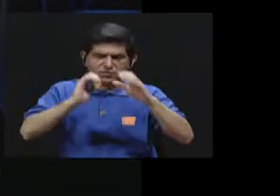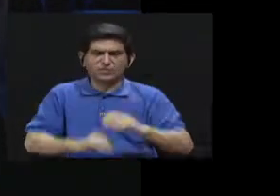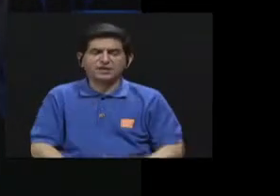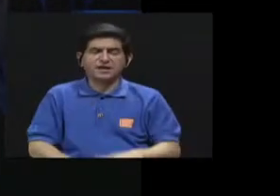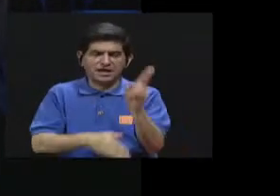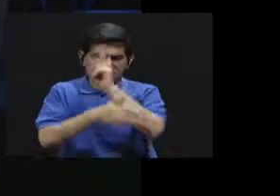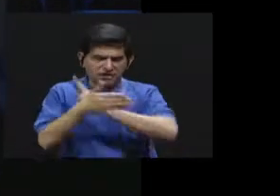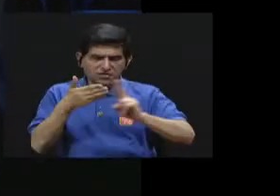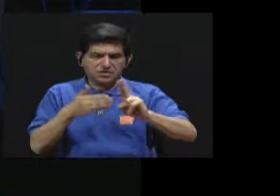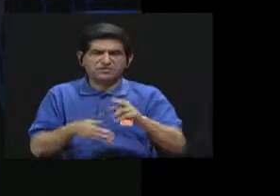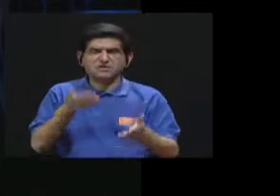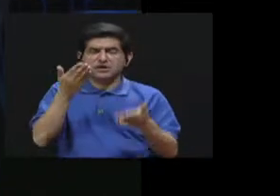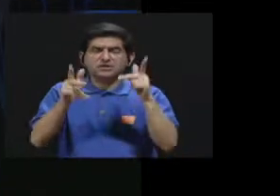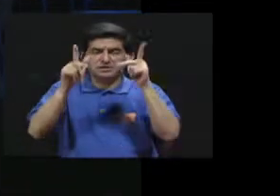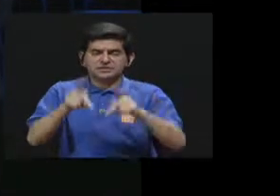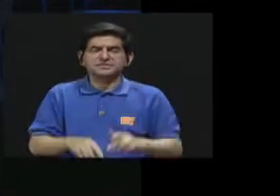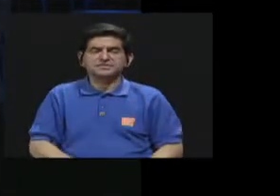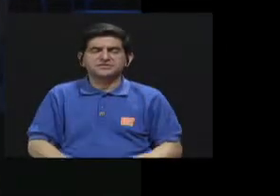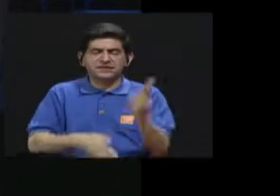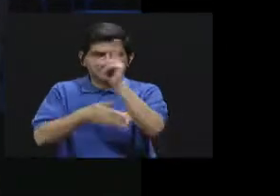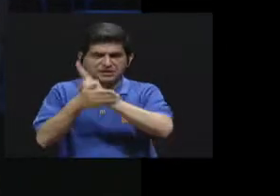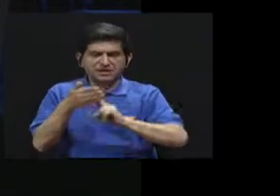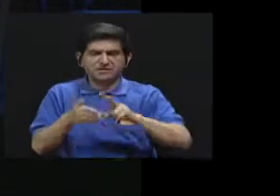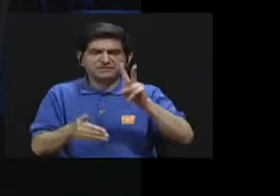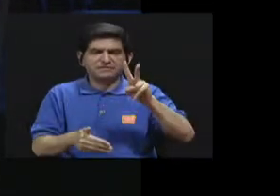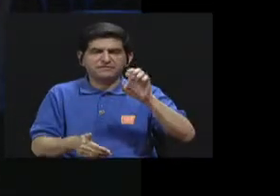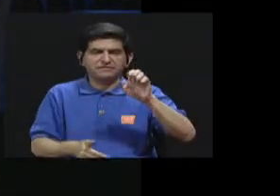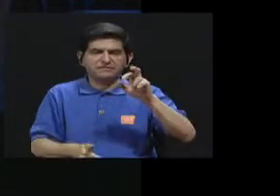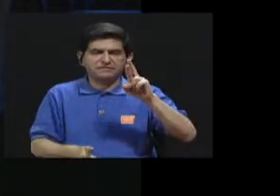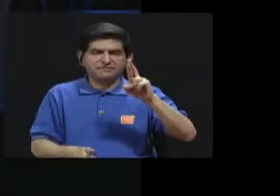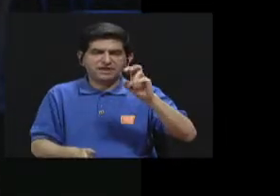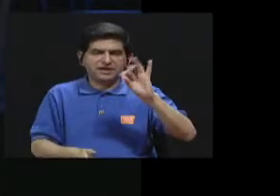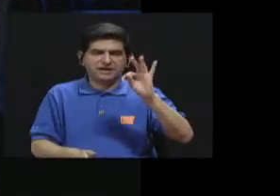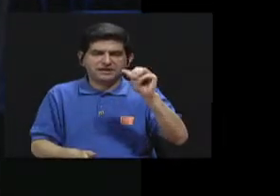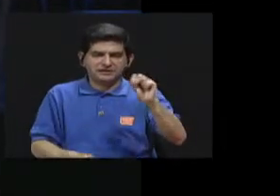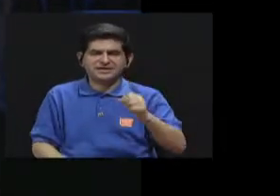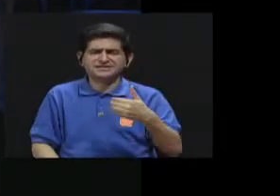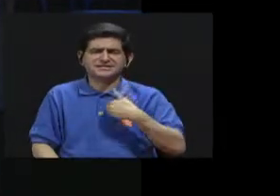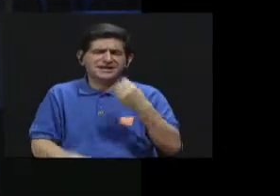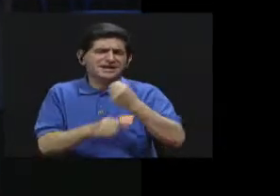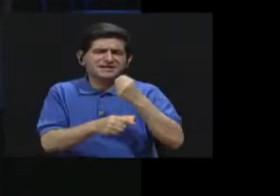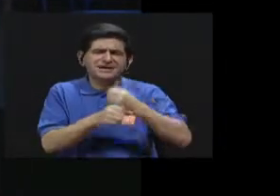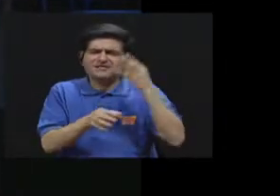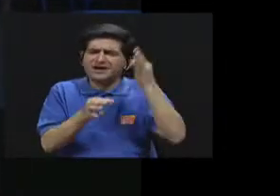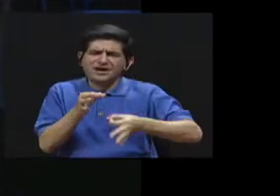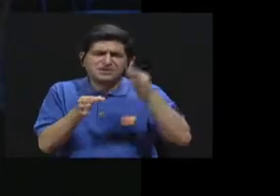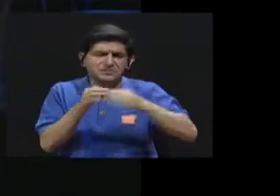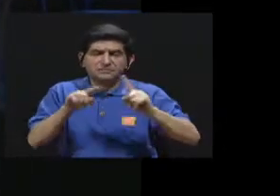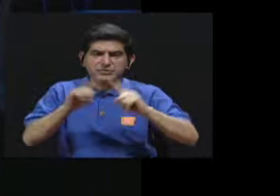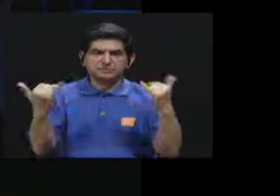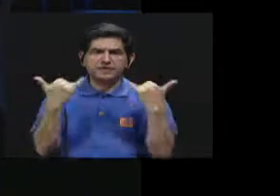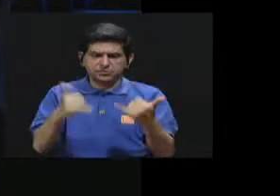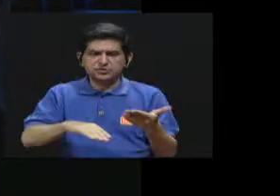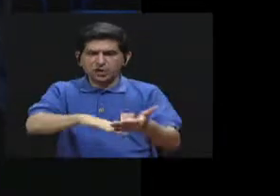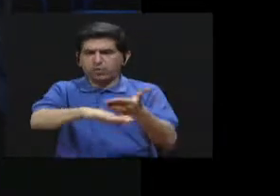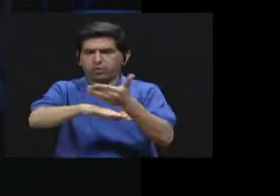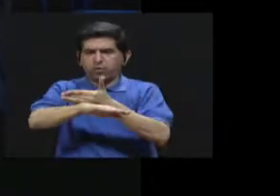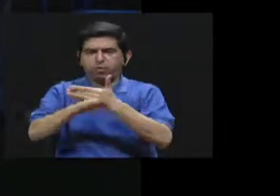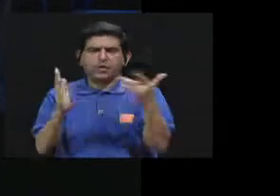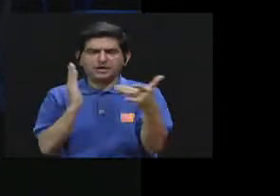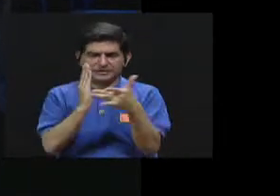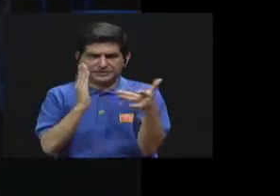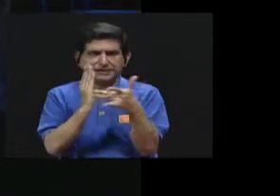general, pues uno los veía cuando estaban en la escuela de comunicación de la U, o cuando empezó la escuela Veritas, ¿verdad?